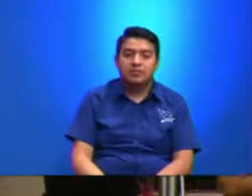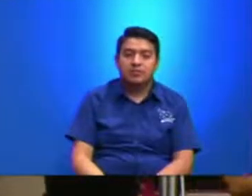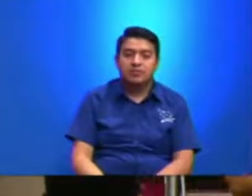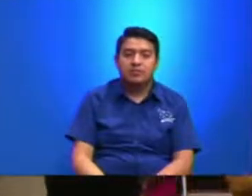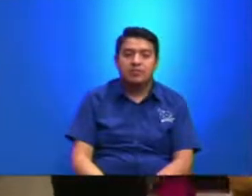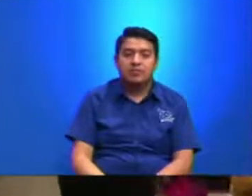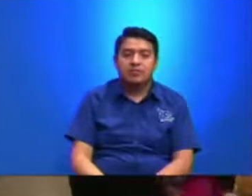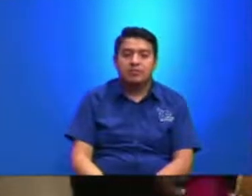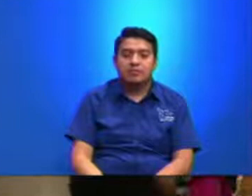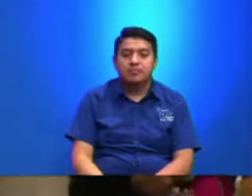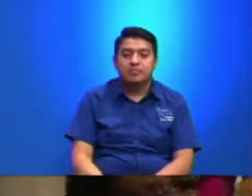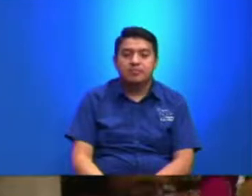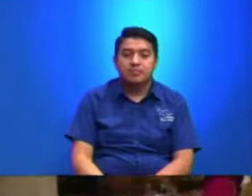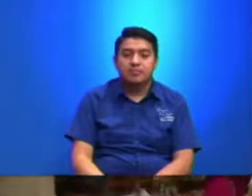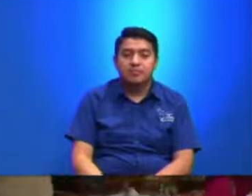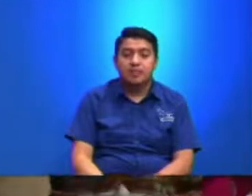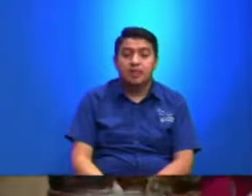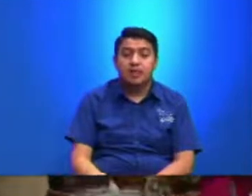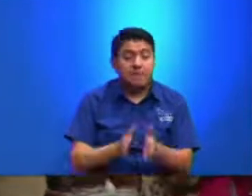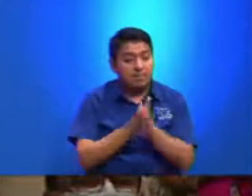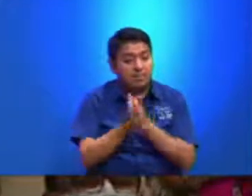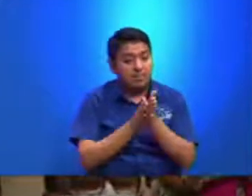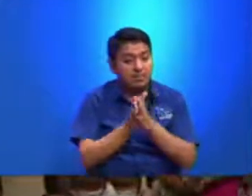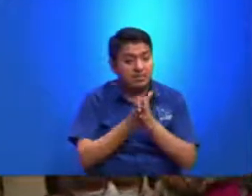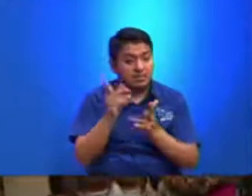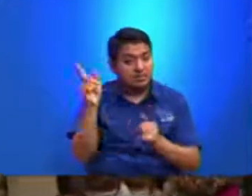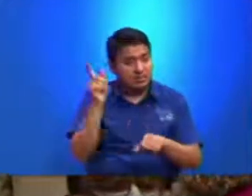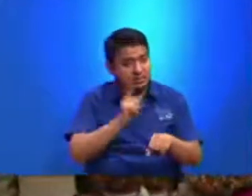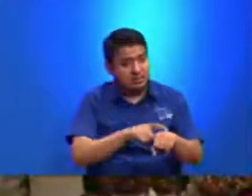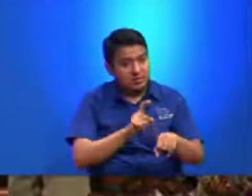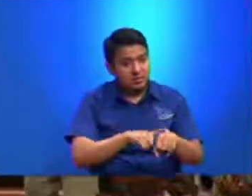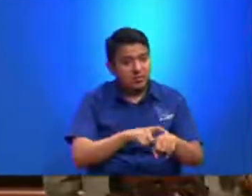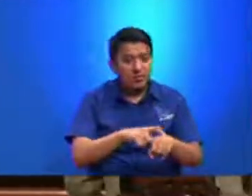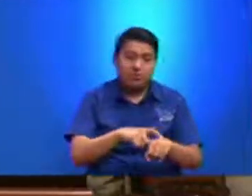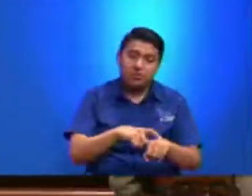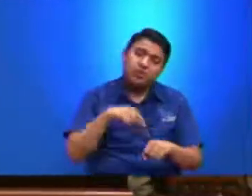Bueno, vamos a aprovechar esta unción y esta gloria que está en medio de nosotros.